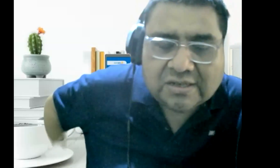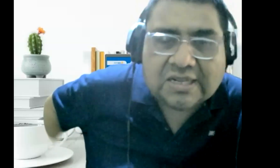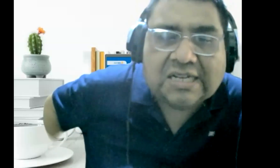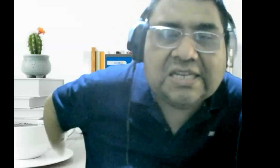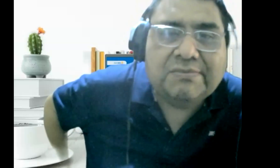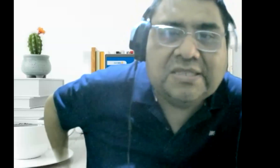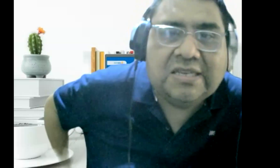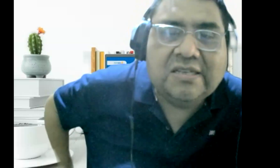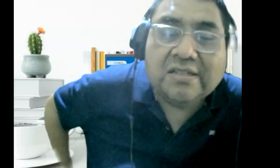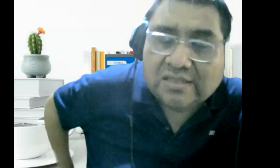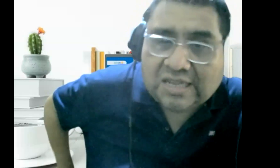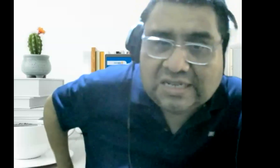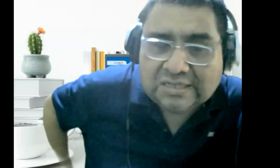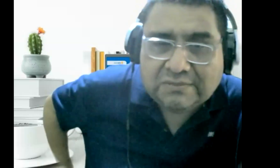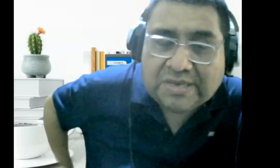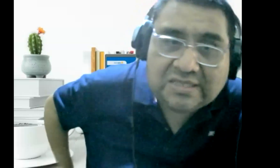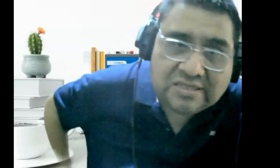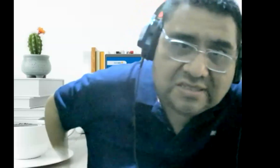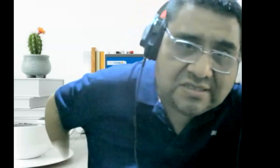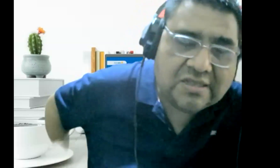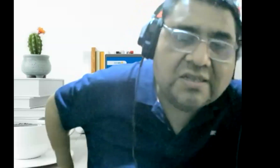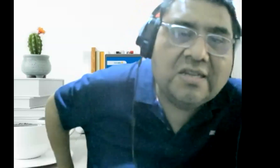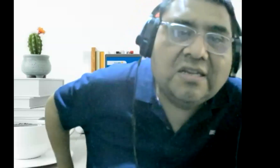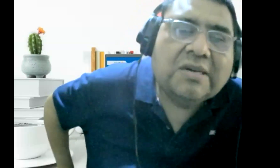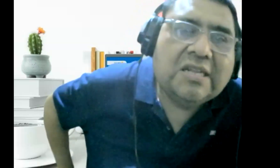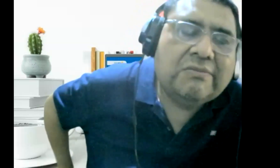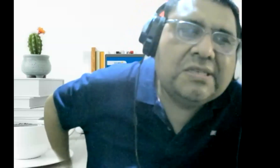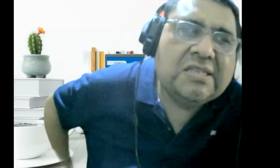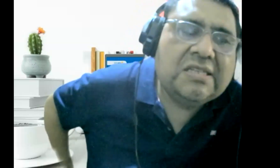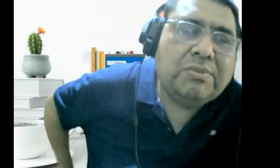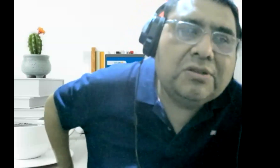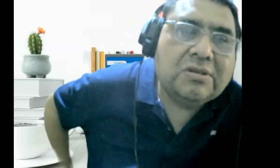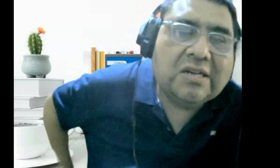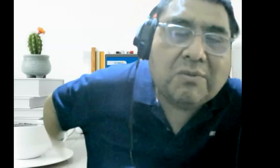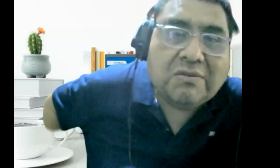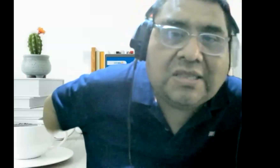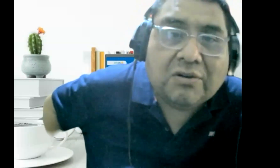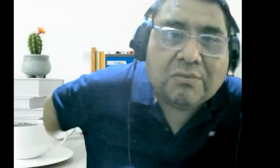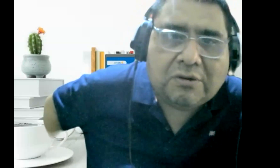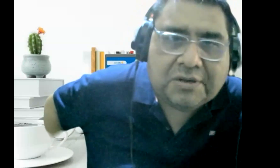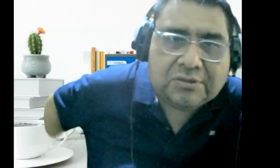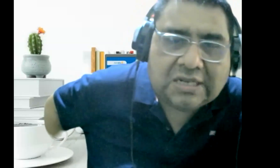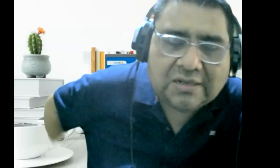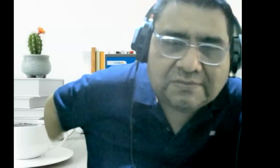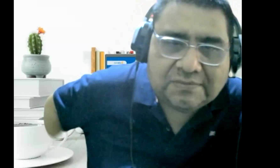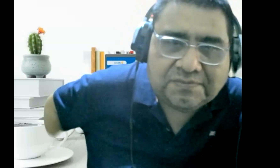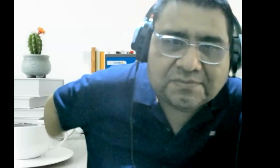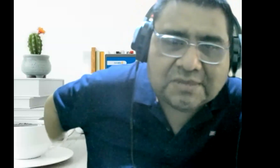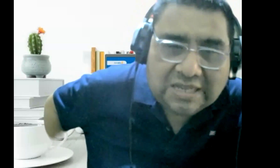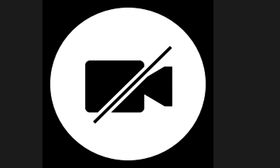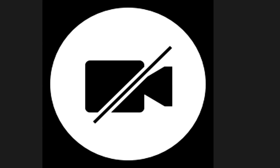bajar, rescatar al paciente, darle RCP si se necesita. Imagínate, el paciente está perdiendo sangre, no hay vena, ¿cómo hago para